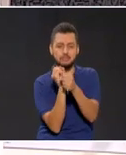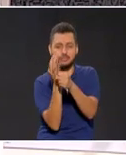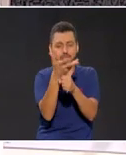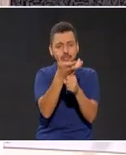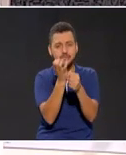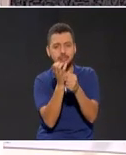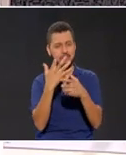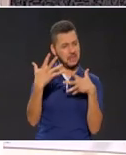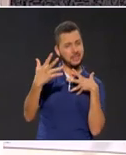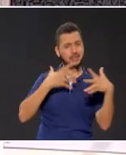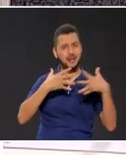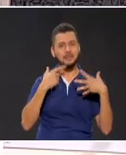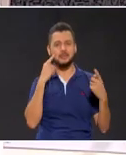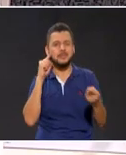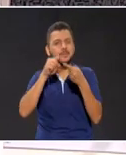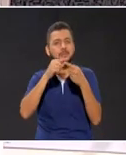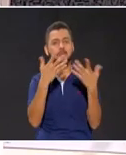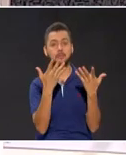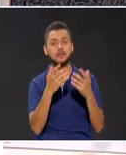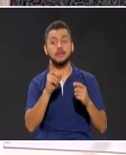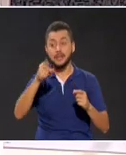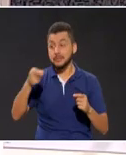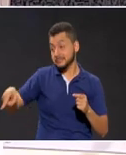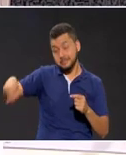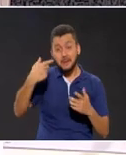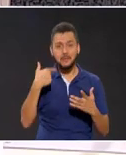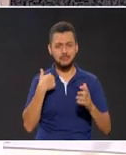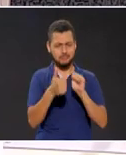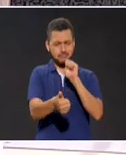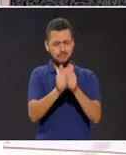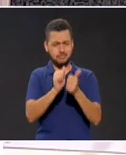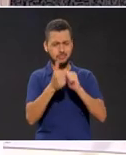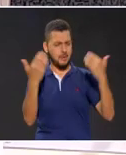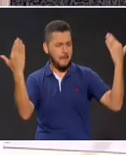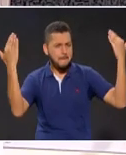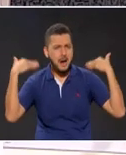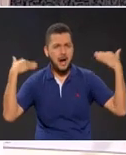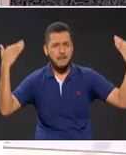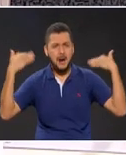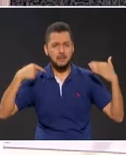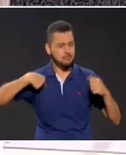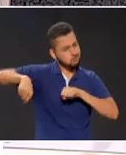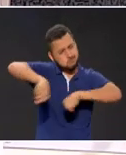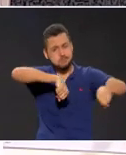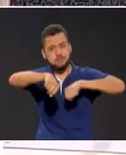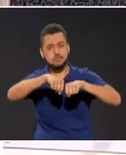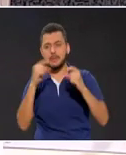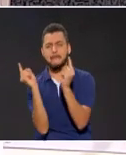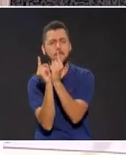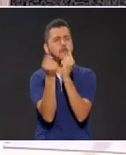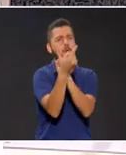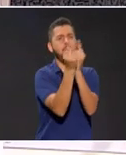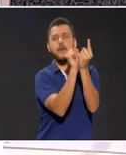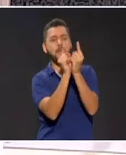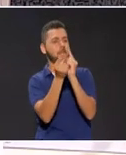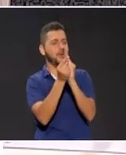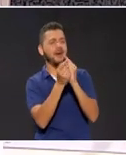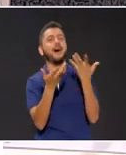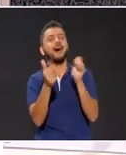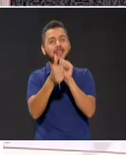de la ciudad en la parte de actividad física, donde se sienten vivos, hacen actividad física, se encuentran con los compañeros, practican cualquier